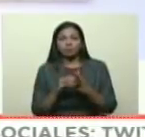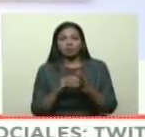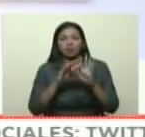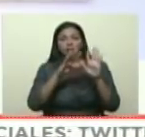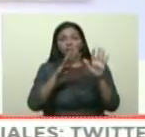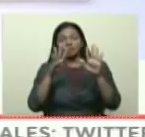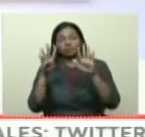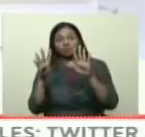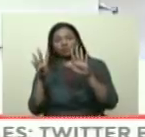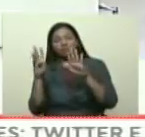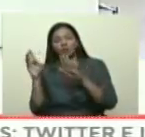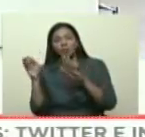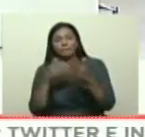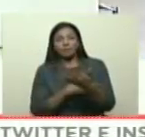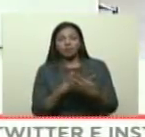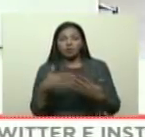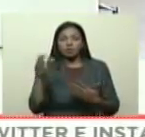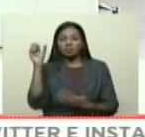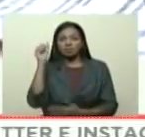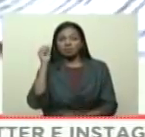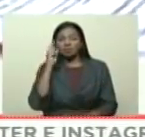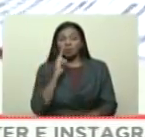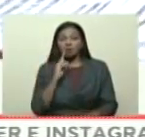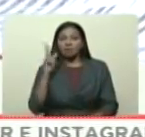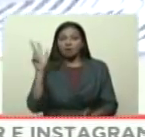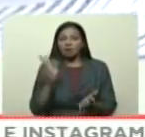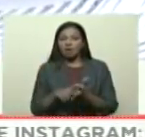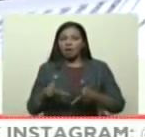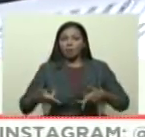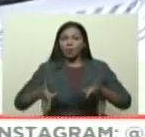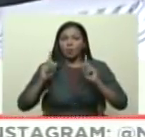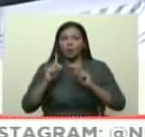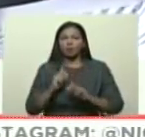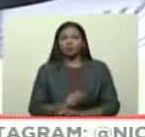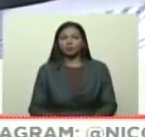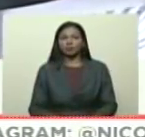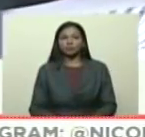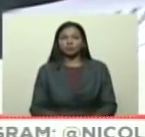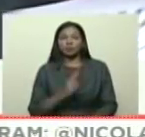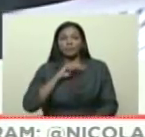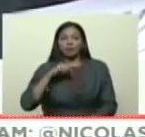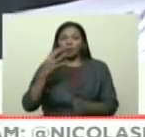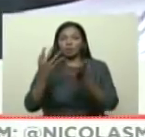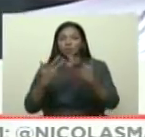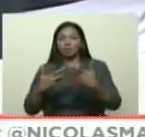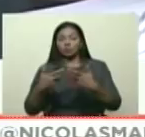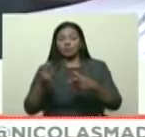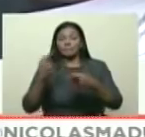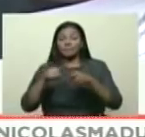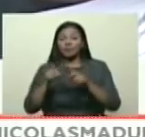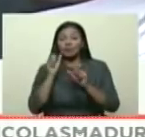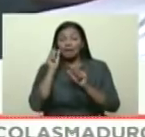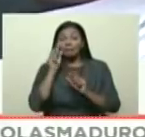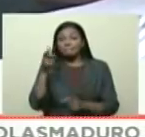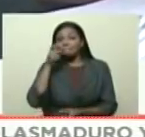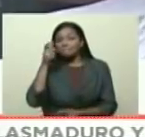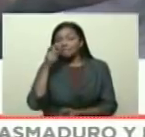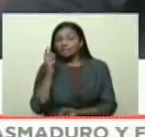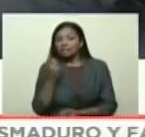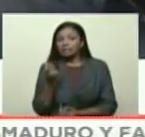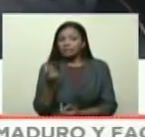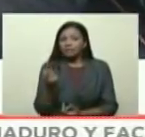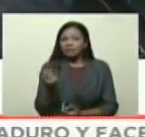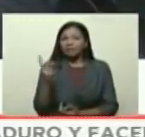11.971 millones de bolívares aprobados para nuestra industria. Pero queda pendiente lo que te